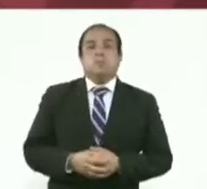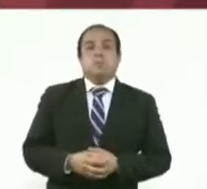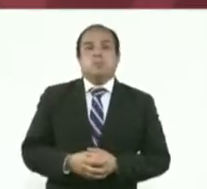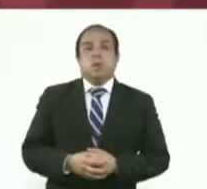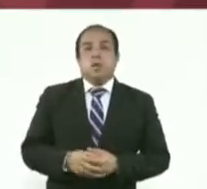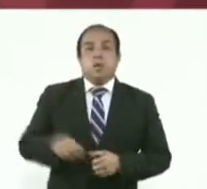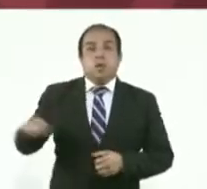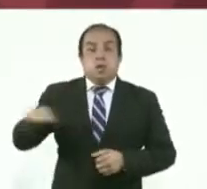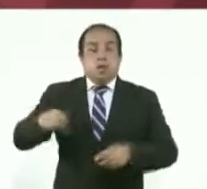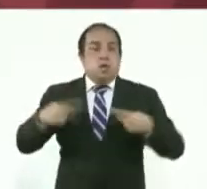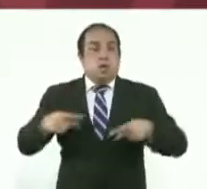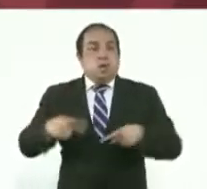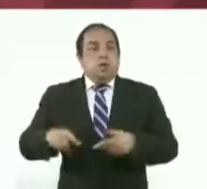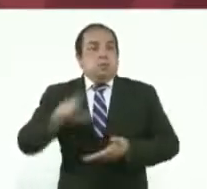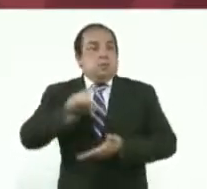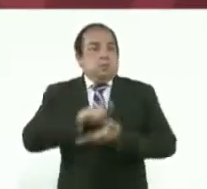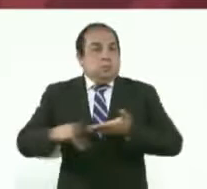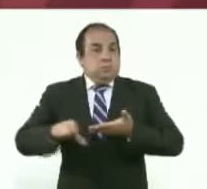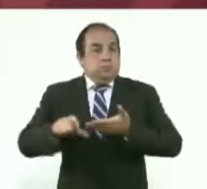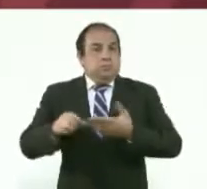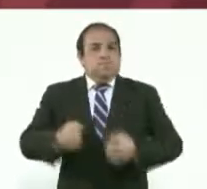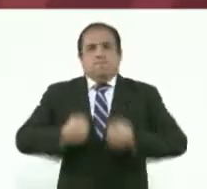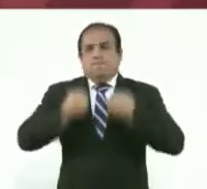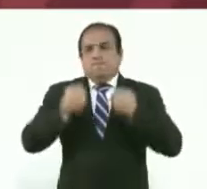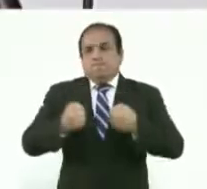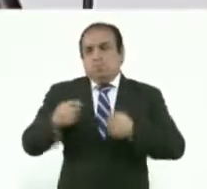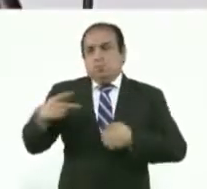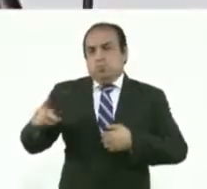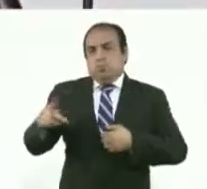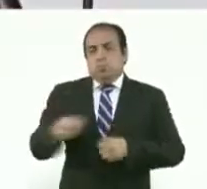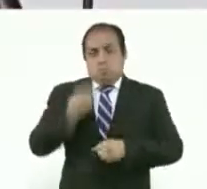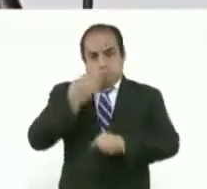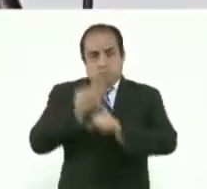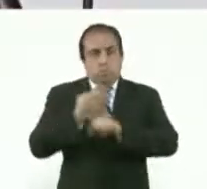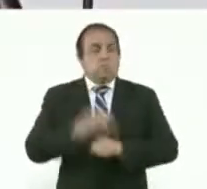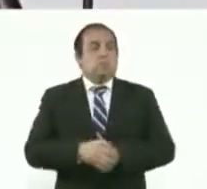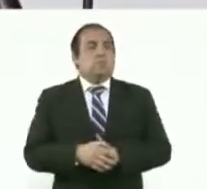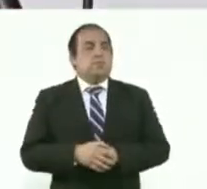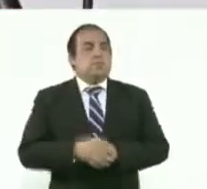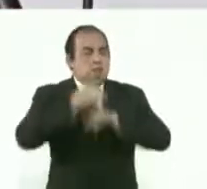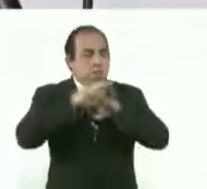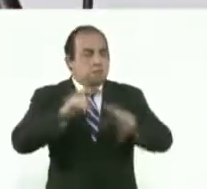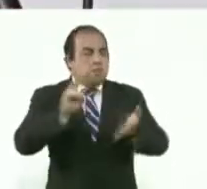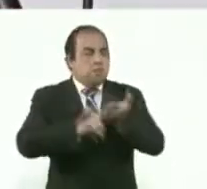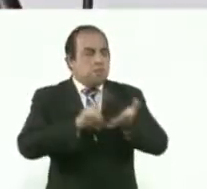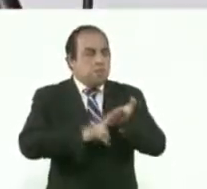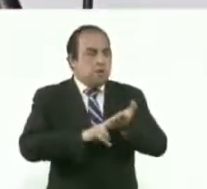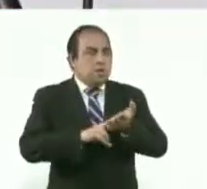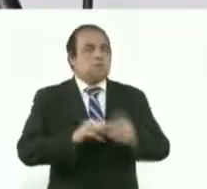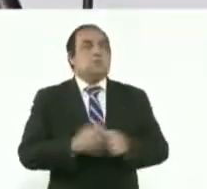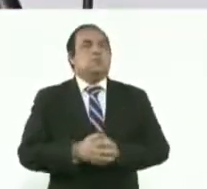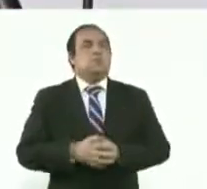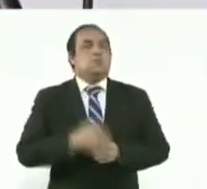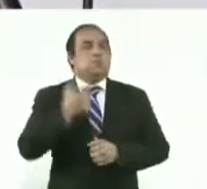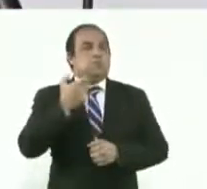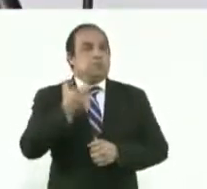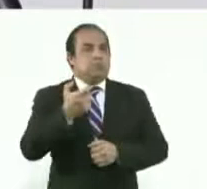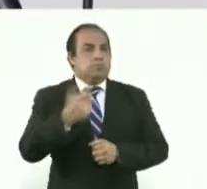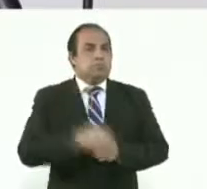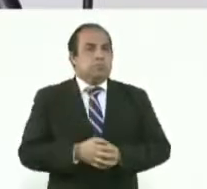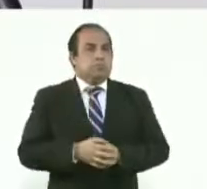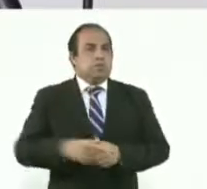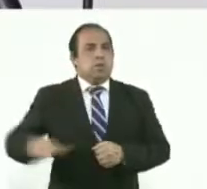el consumidor, como digo, el poder del consumidor es muy fuerte. ¿Esta difusión de los precios por parte del gobierno capitalino sería